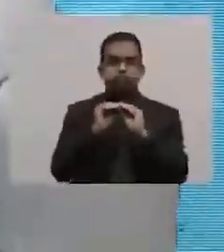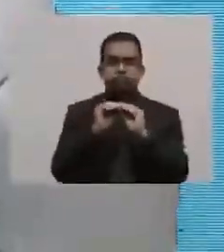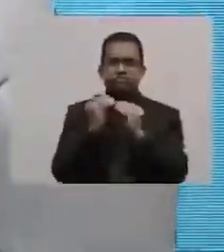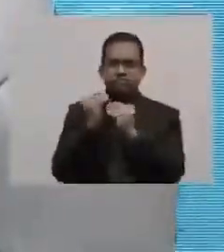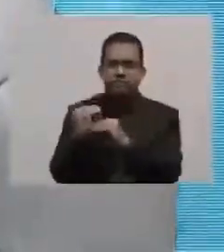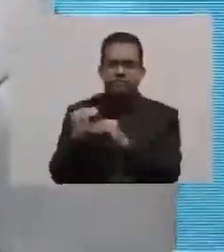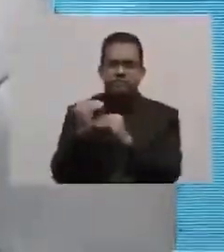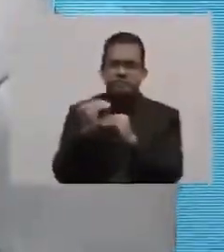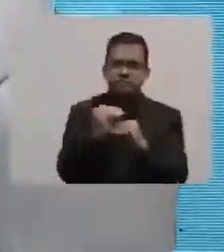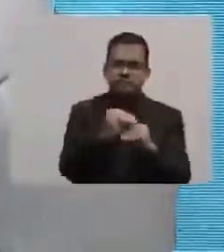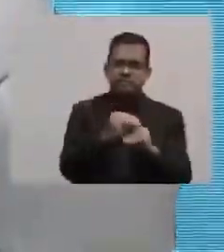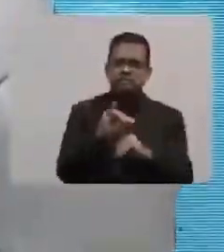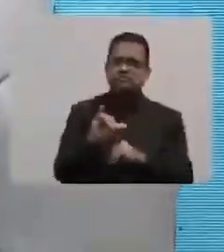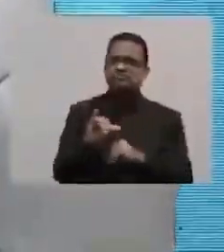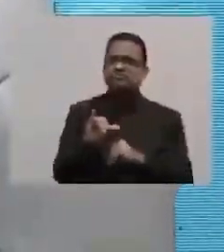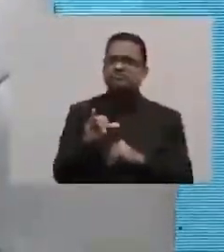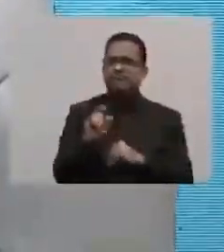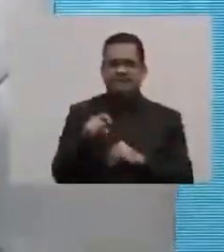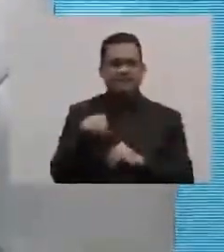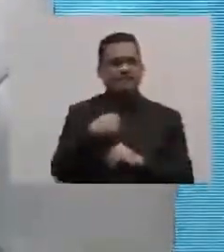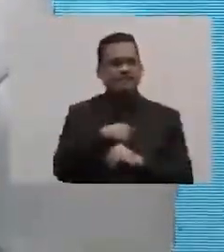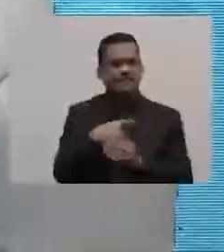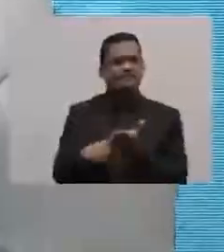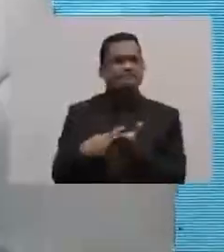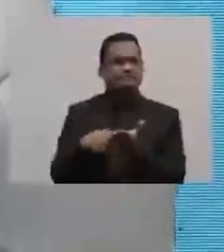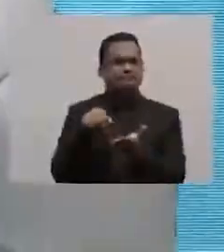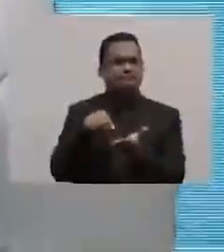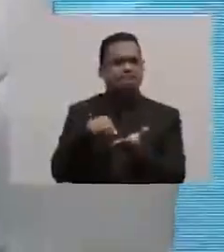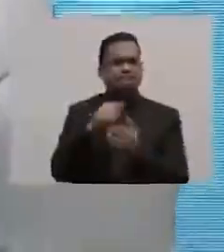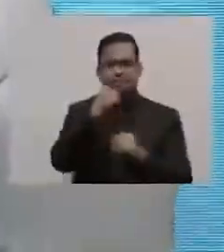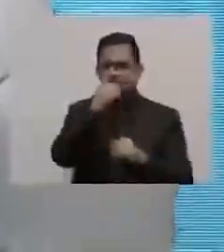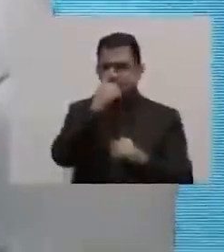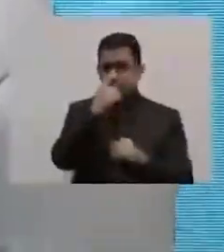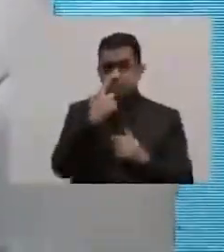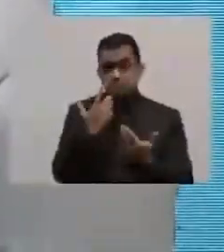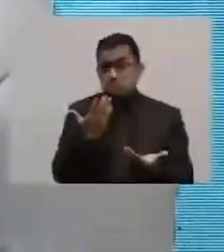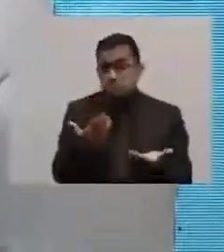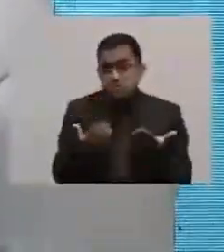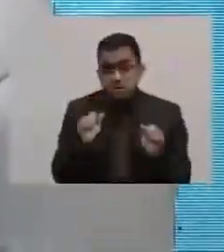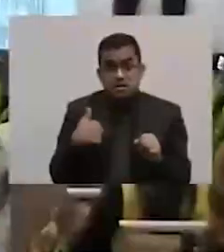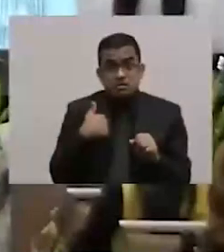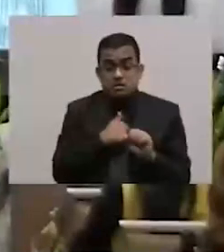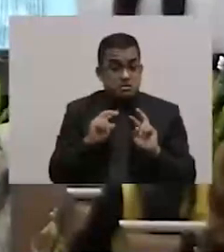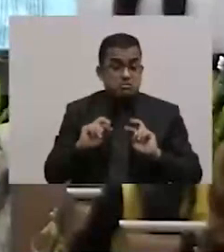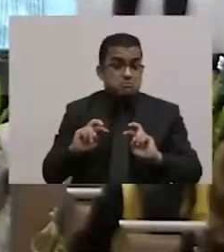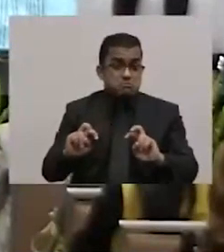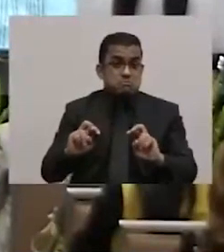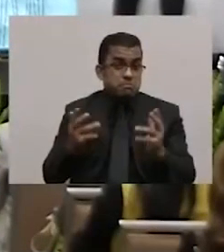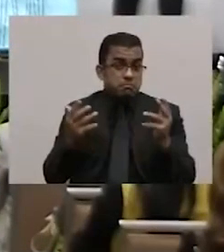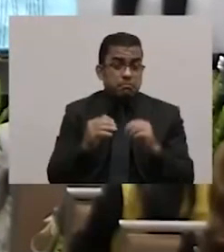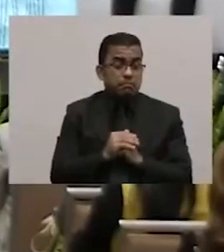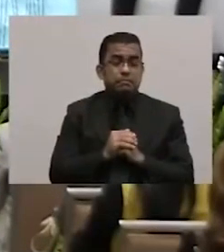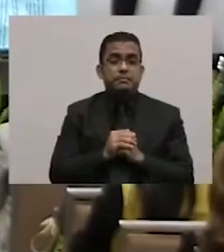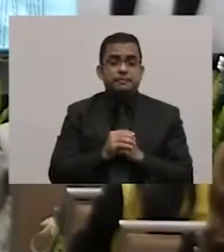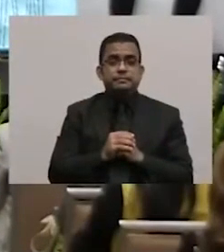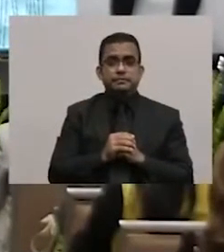opinión pública? Habría que preguntárselo. Fuente de un estudio que quizás no se ha hecho.